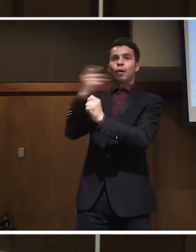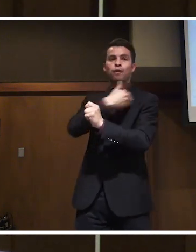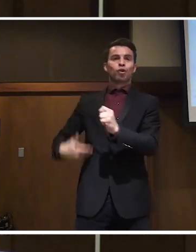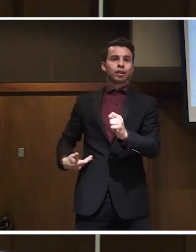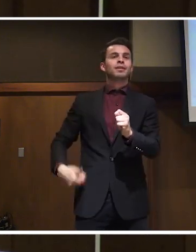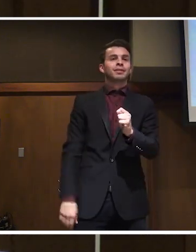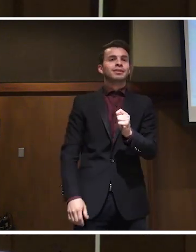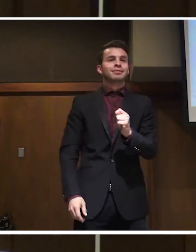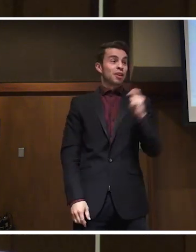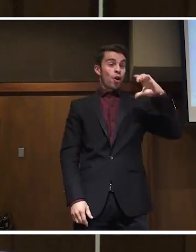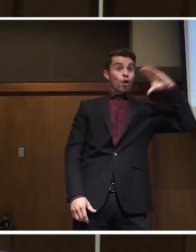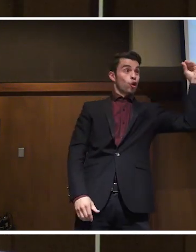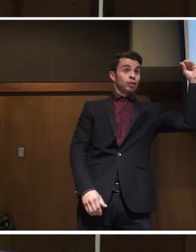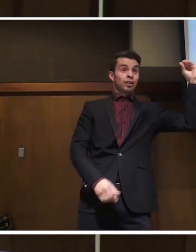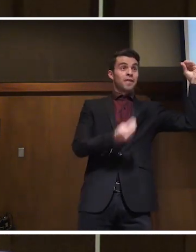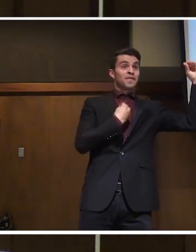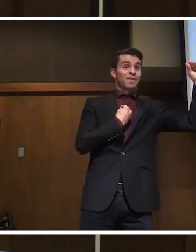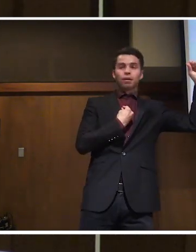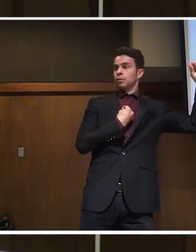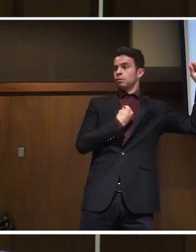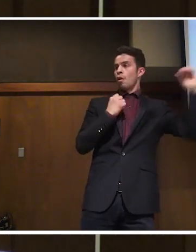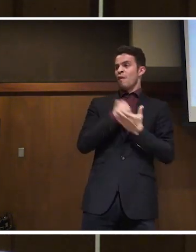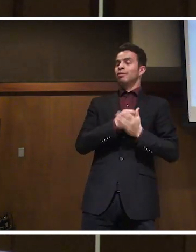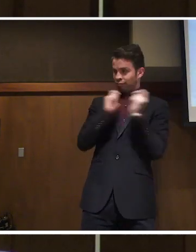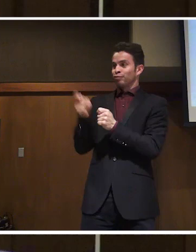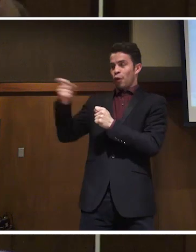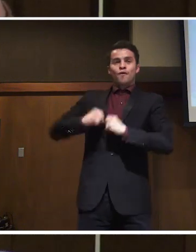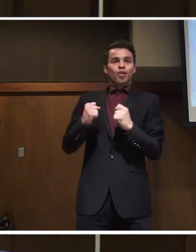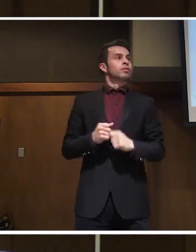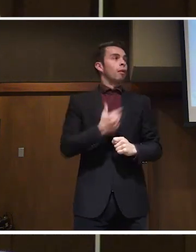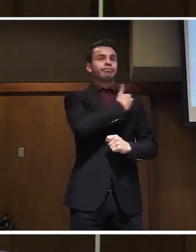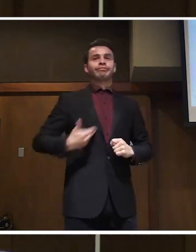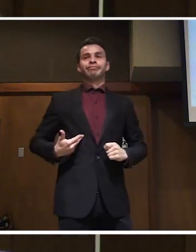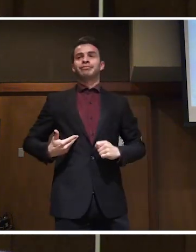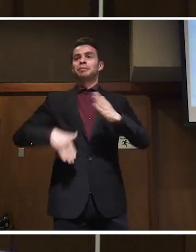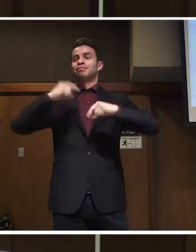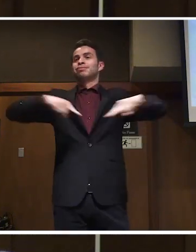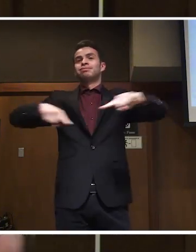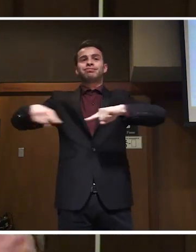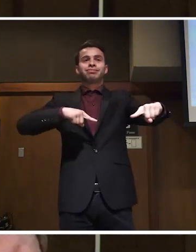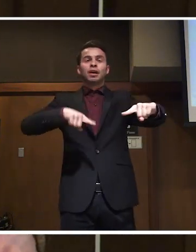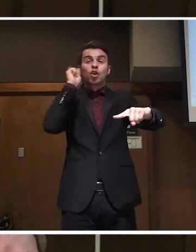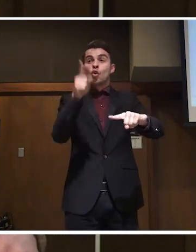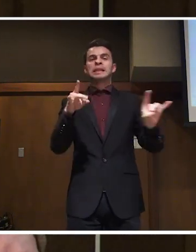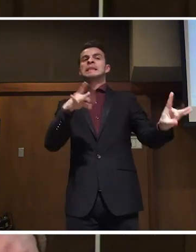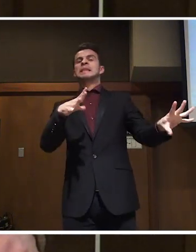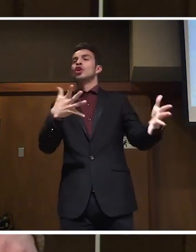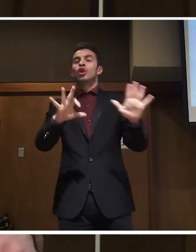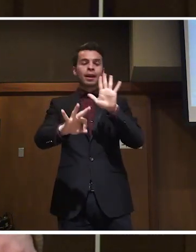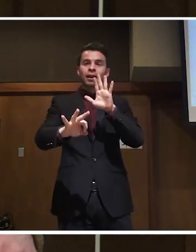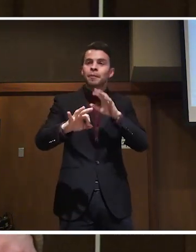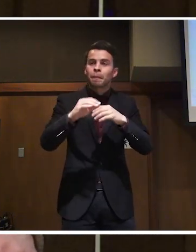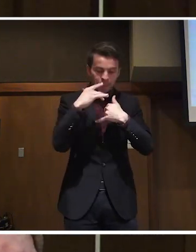porque precisamente la relación de todas las demás regiones era de hostilidad hacia el centro. Había pues